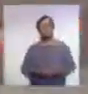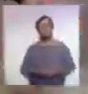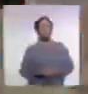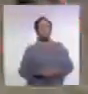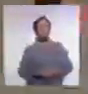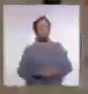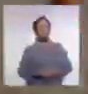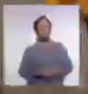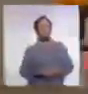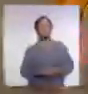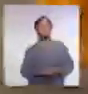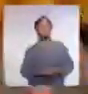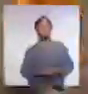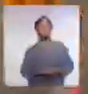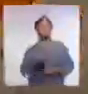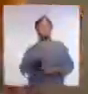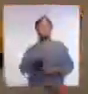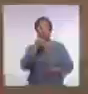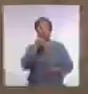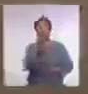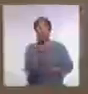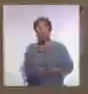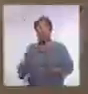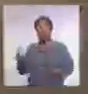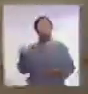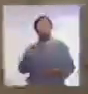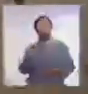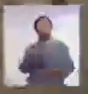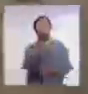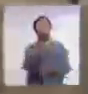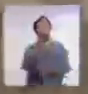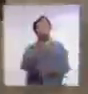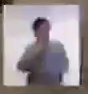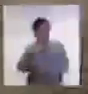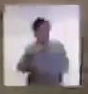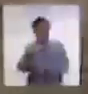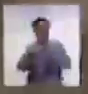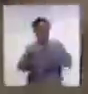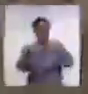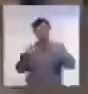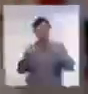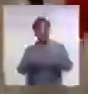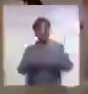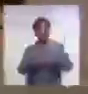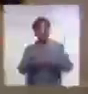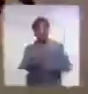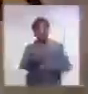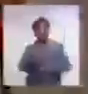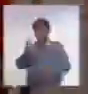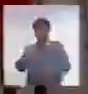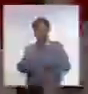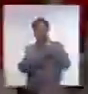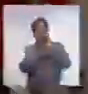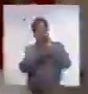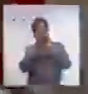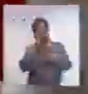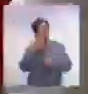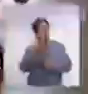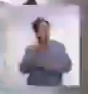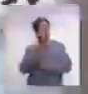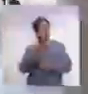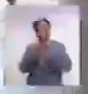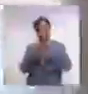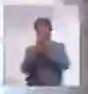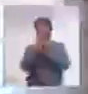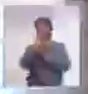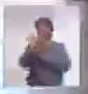La ventana que se ha abierto en la Liga Infantil de Baloncesto Xicoténcatl para los equipos en formación es positiva, al permitirles enfrentar a quintetas